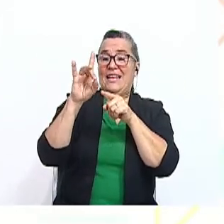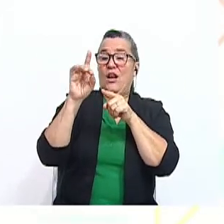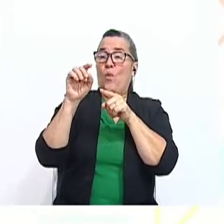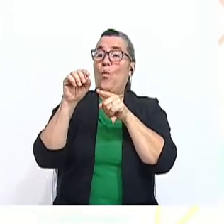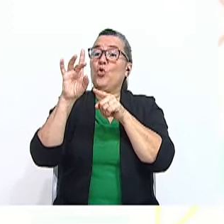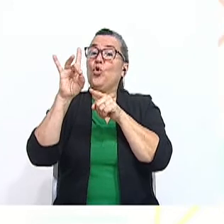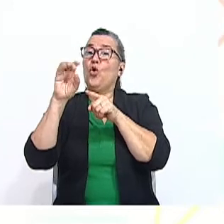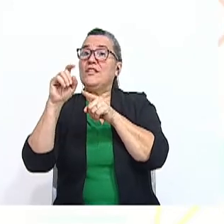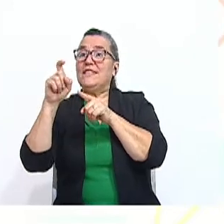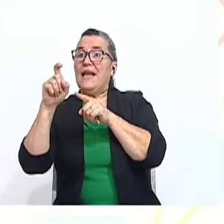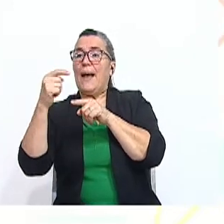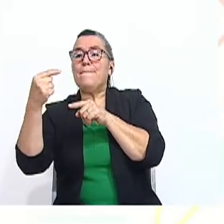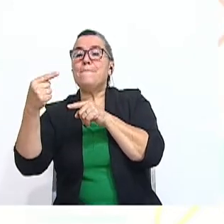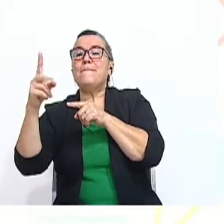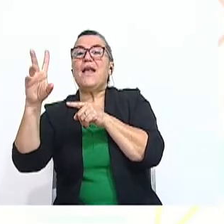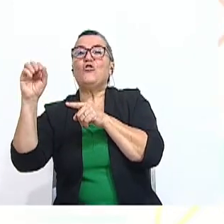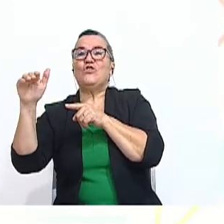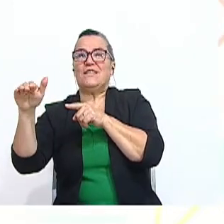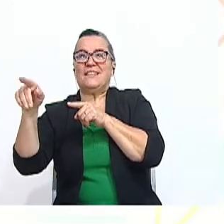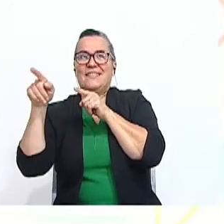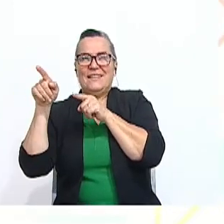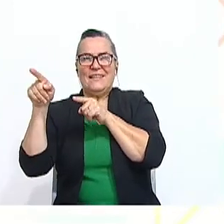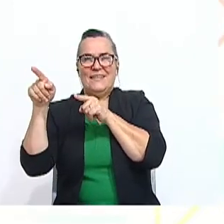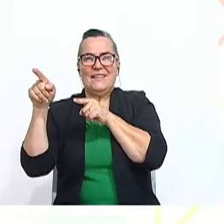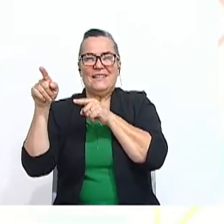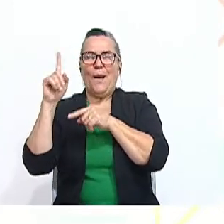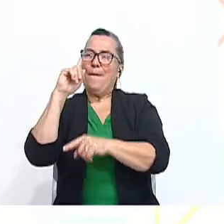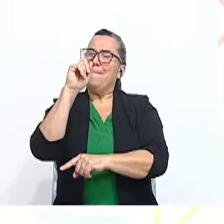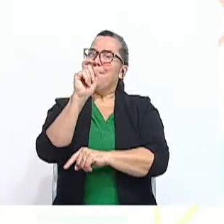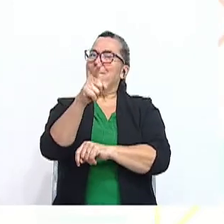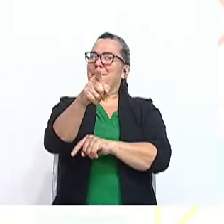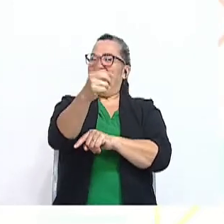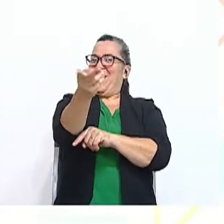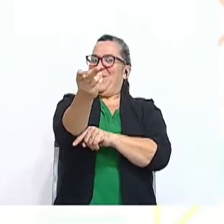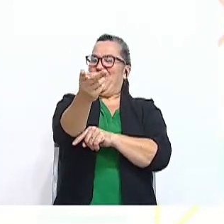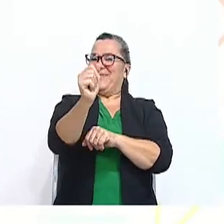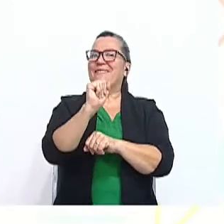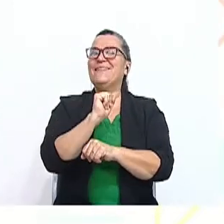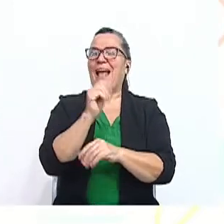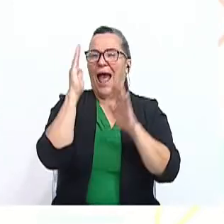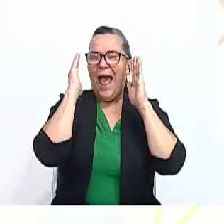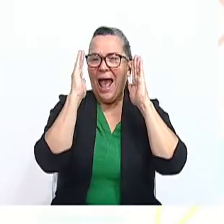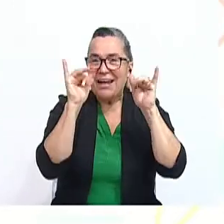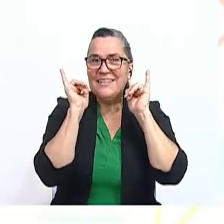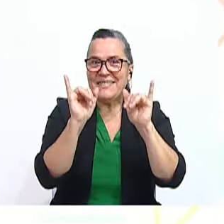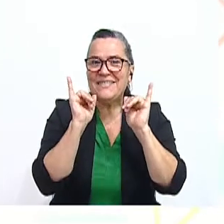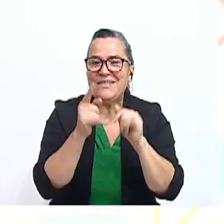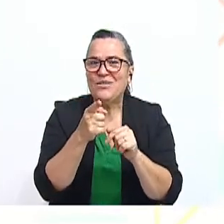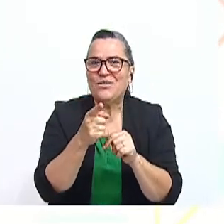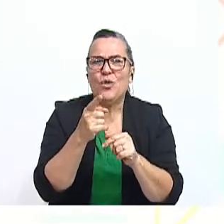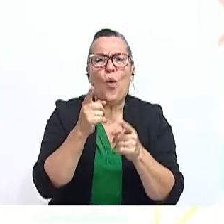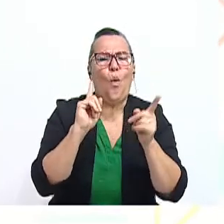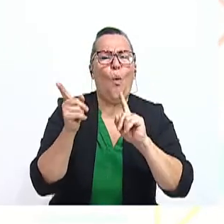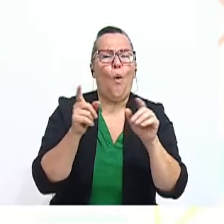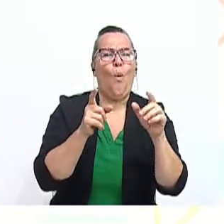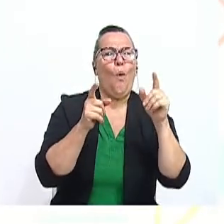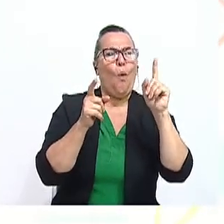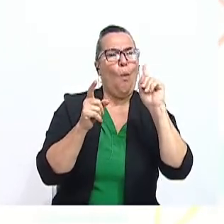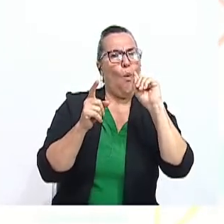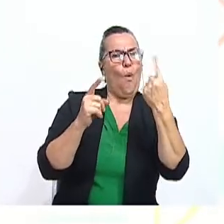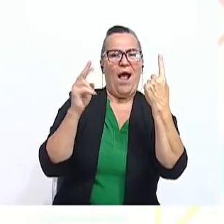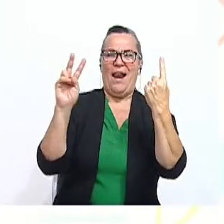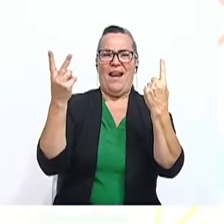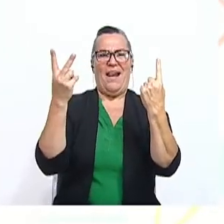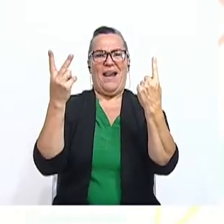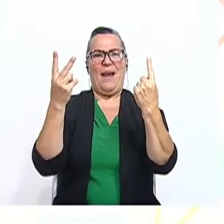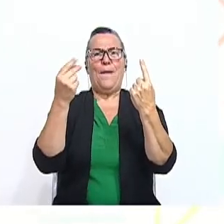0,80x menos 30.000. Tengo una pregunta para ustedes. Mucha atención acá. ¿Cuál composición da el precio